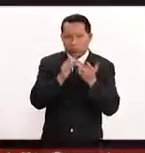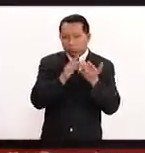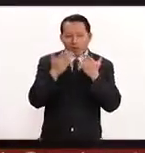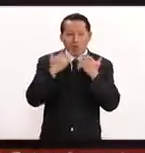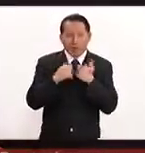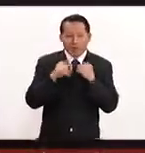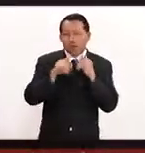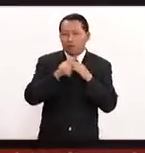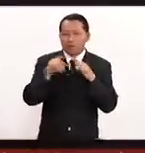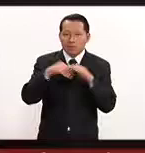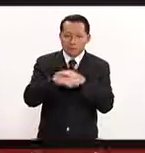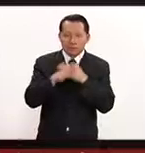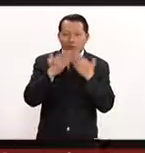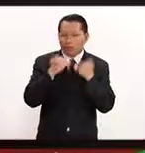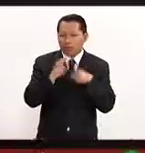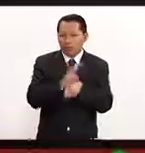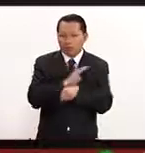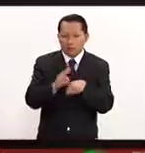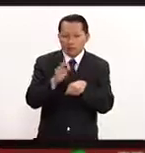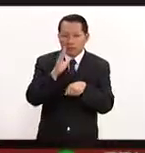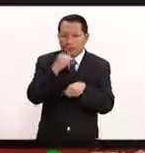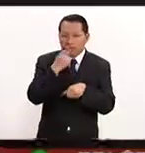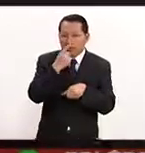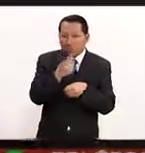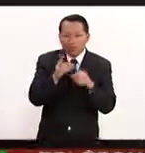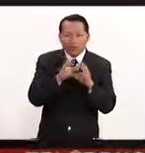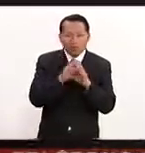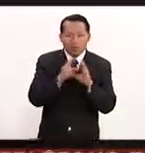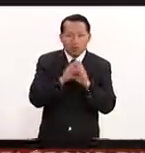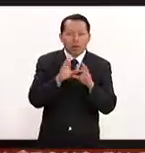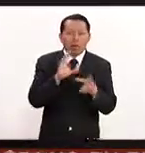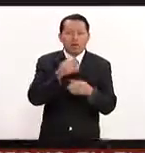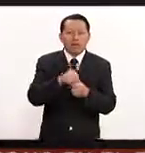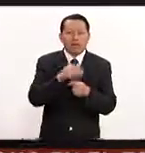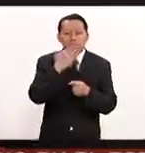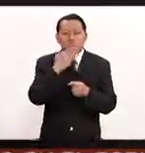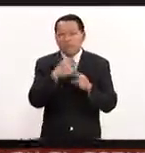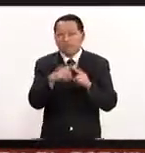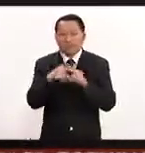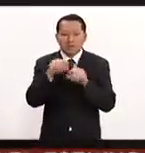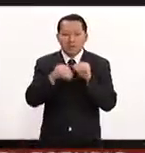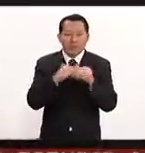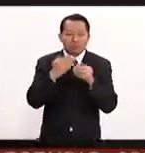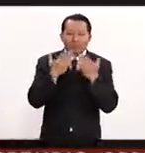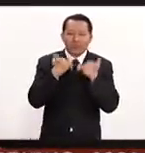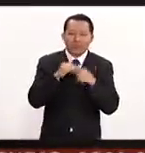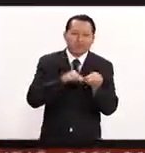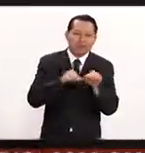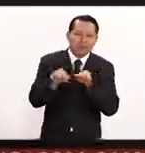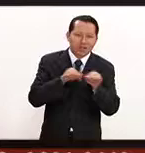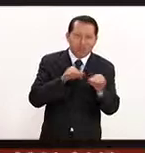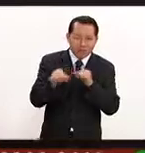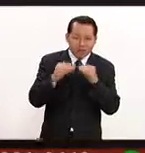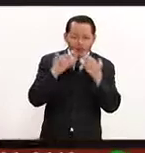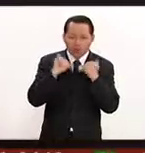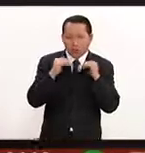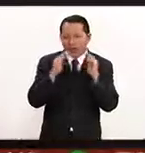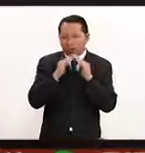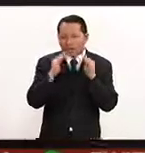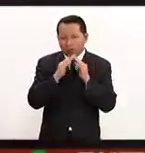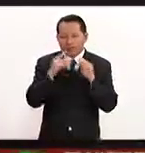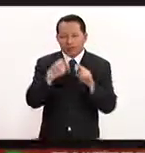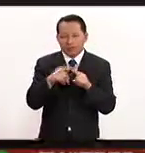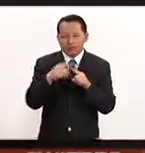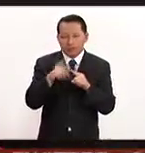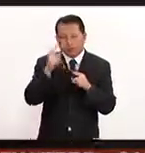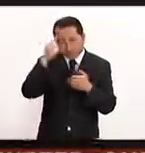de la inmigración. Ellos no te pueden decir las maravillas de la integración cosmopolita porque no tienen trabajo, porque no tienen casa, etcétera. Entonces